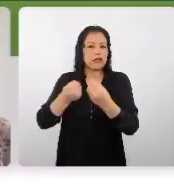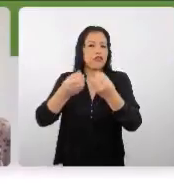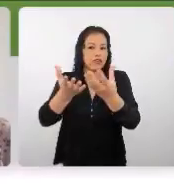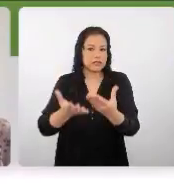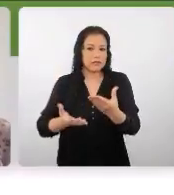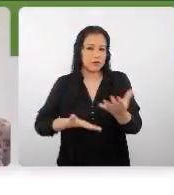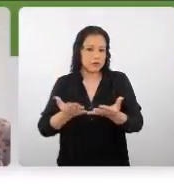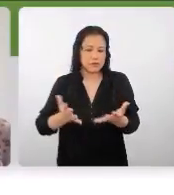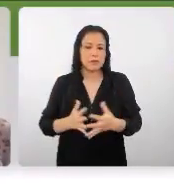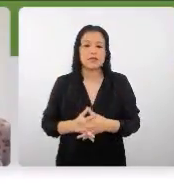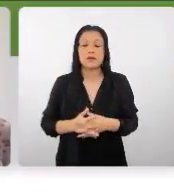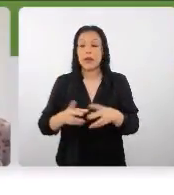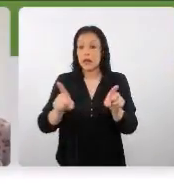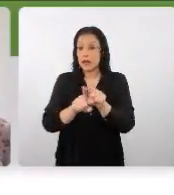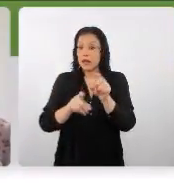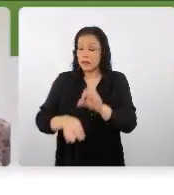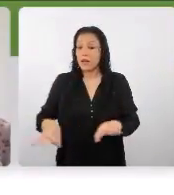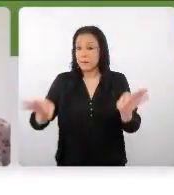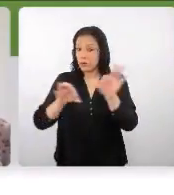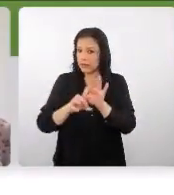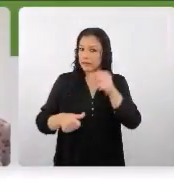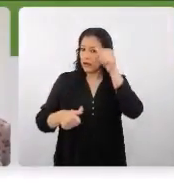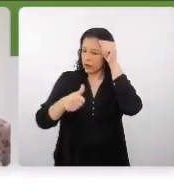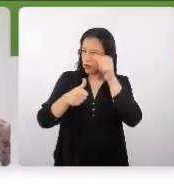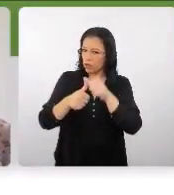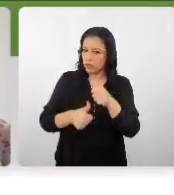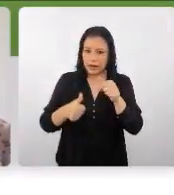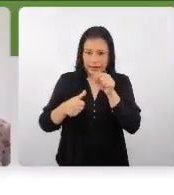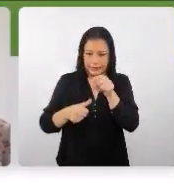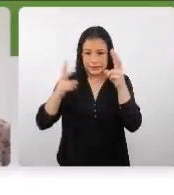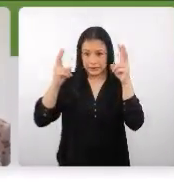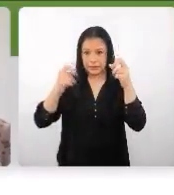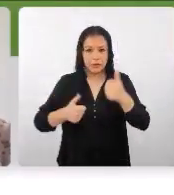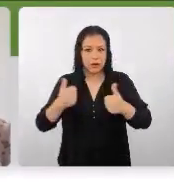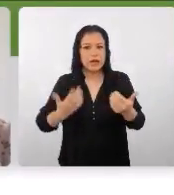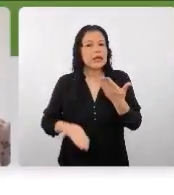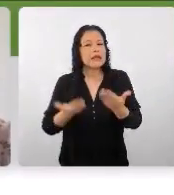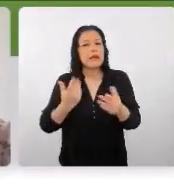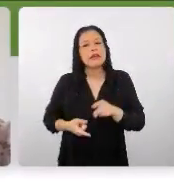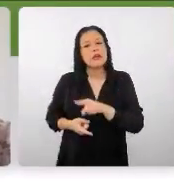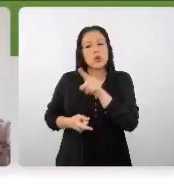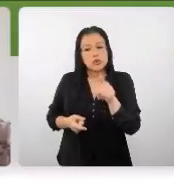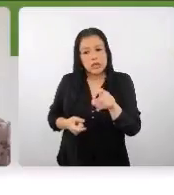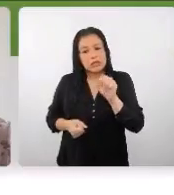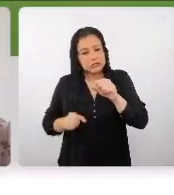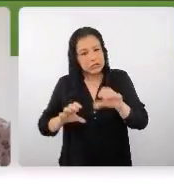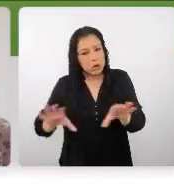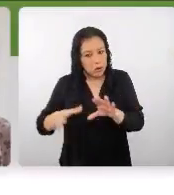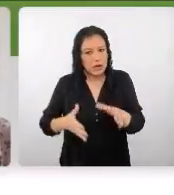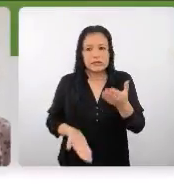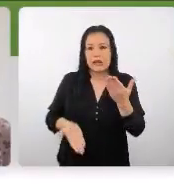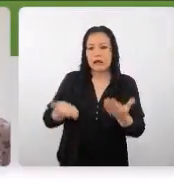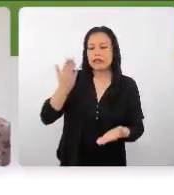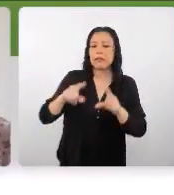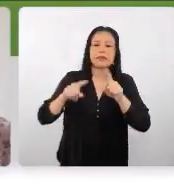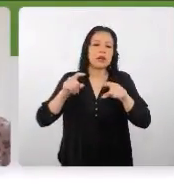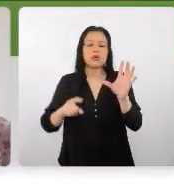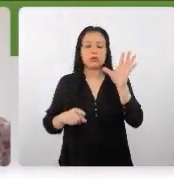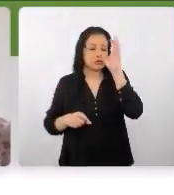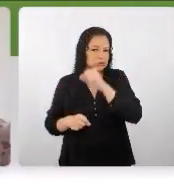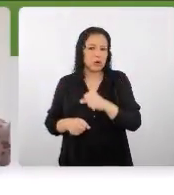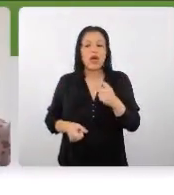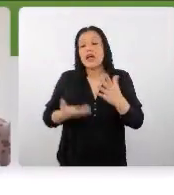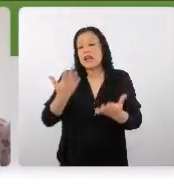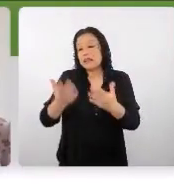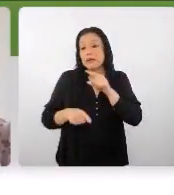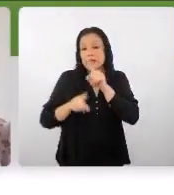Un punto importante también a tener en cuenta acá y que quizá muchos de ustedes lo hacen y posiblemente algunos no y lo van a hacer